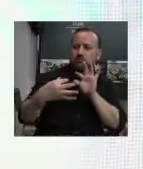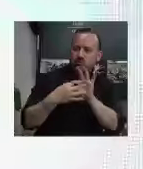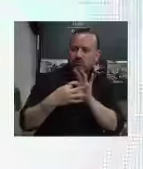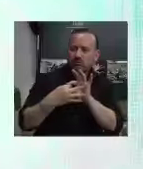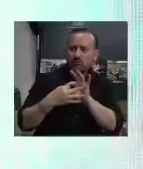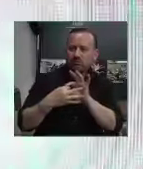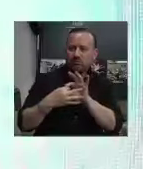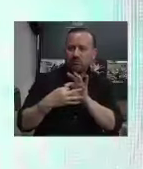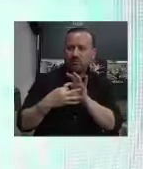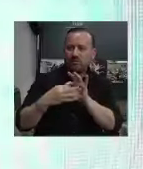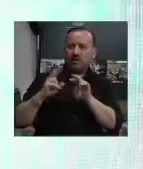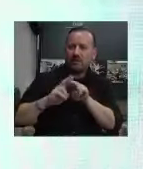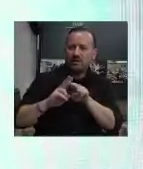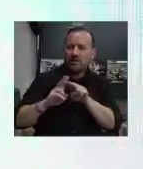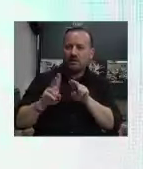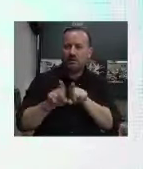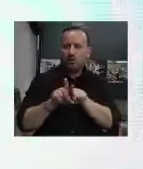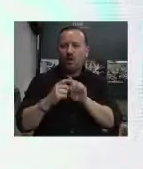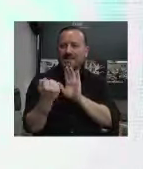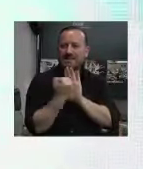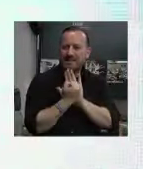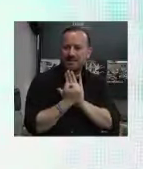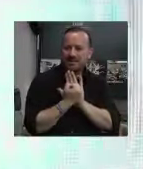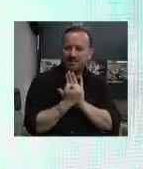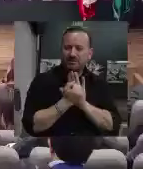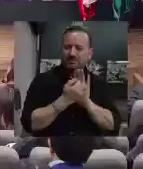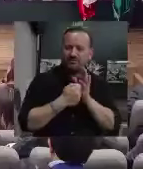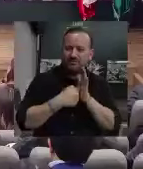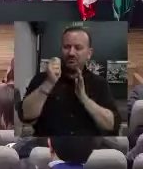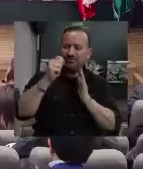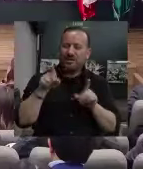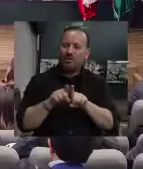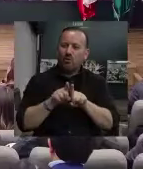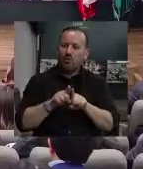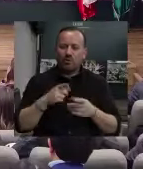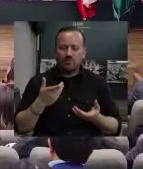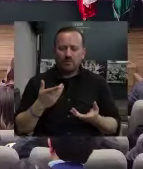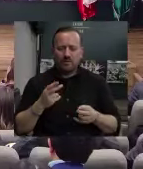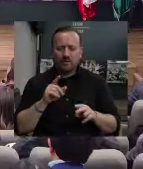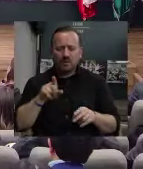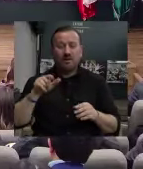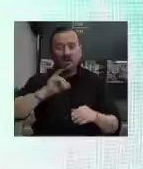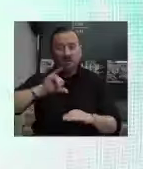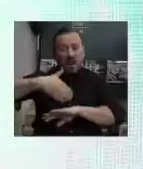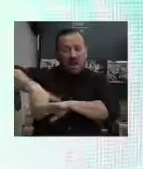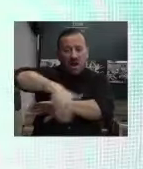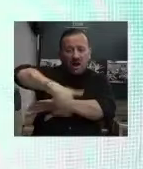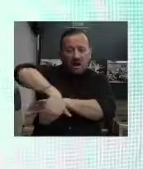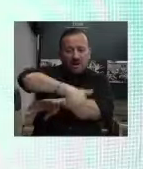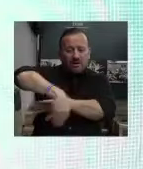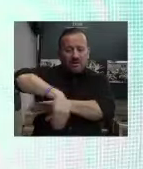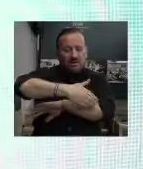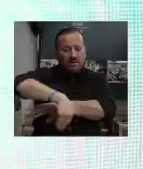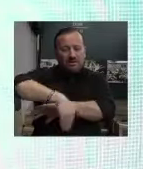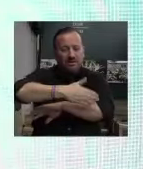vínculo para generar sello y impronta para que en la calle aquí Cómo se llama la